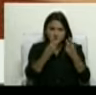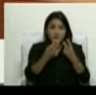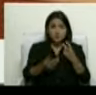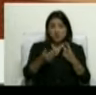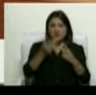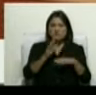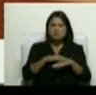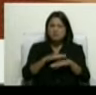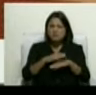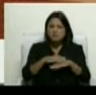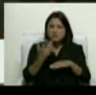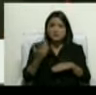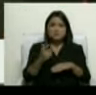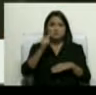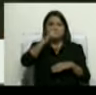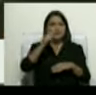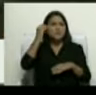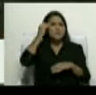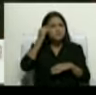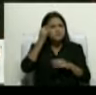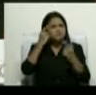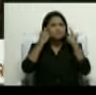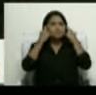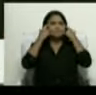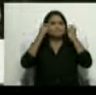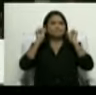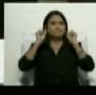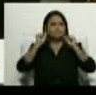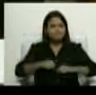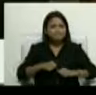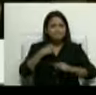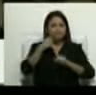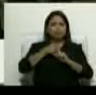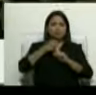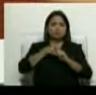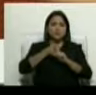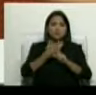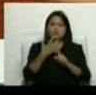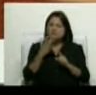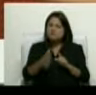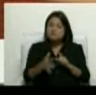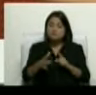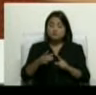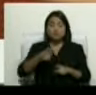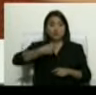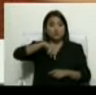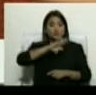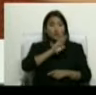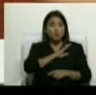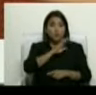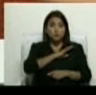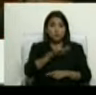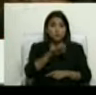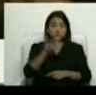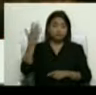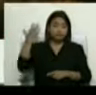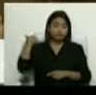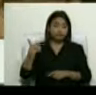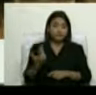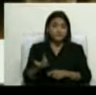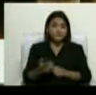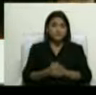venezolanos reflexionen, porque realmente tenemos que pelear por algo que es nuestro desde hace años y de